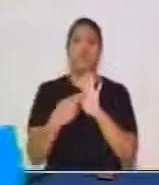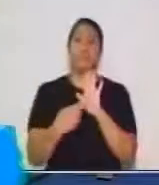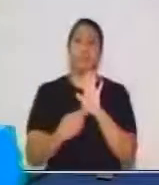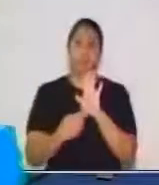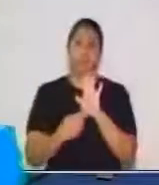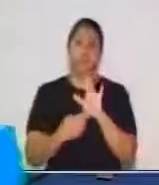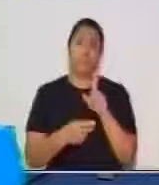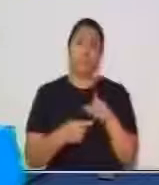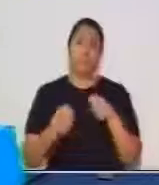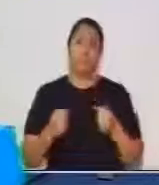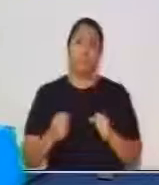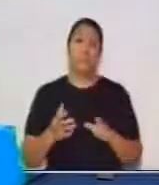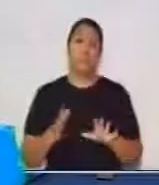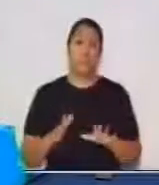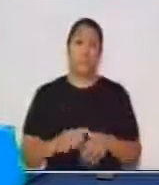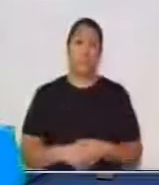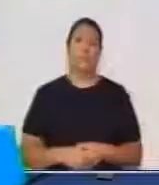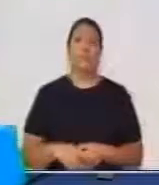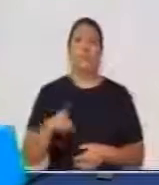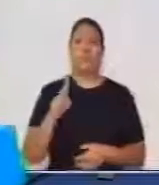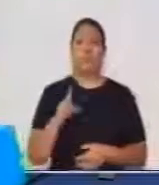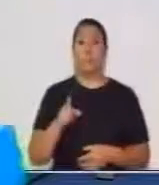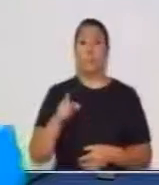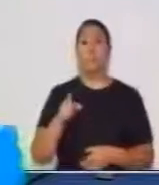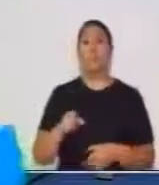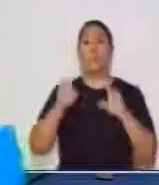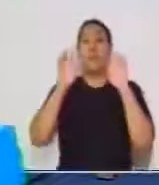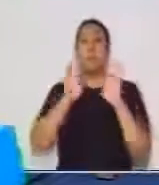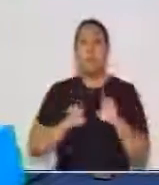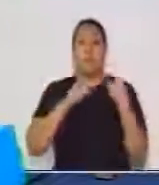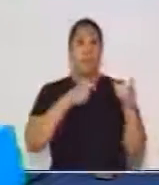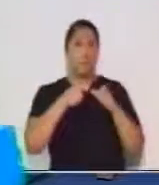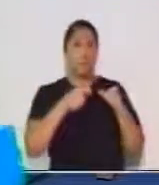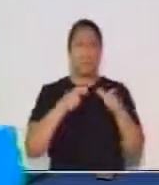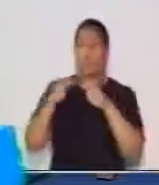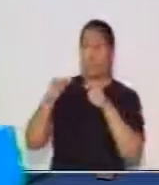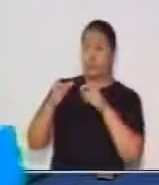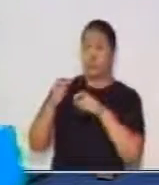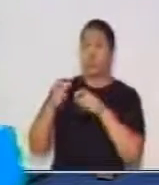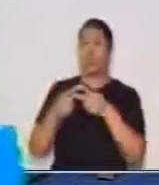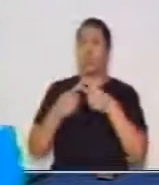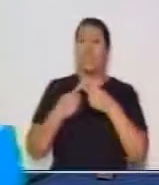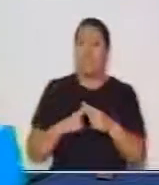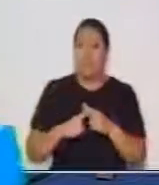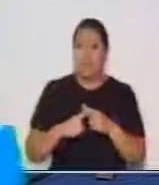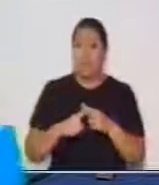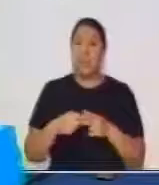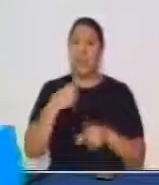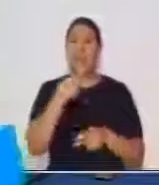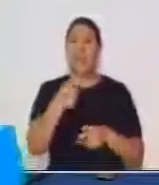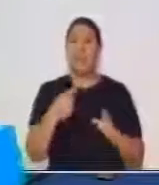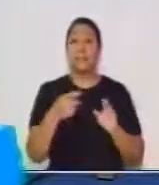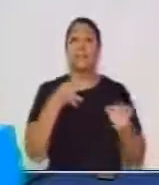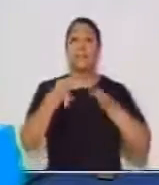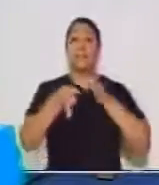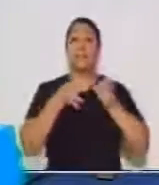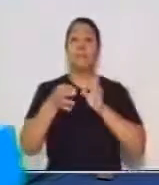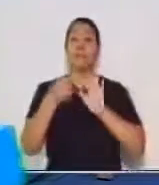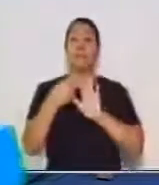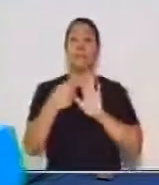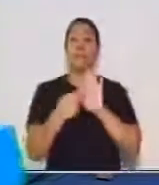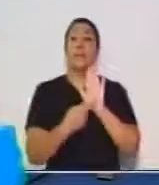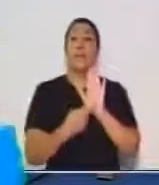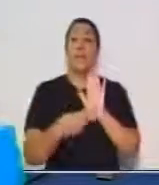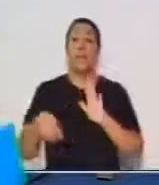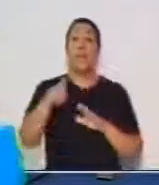se establecen. El moderador, al inicio de la mesa redonda, da a conocer las reglas, da a conocer qué es lo que